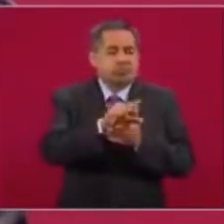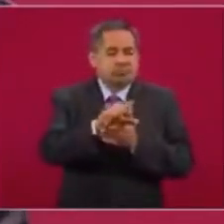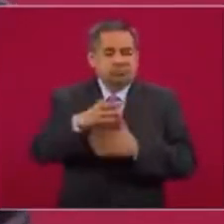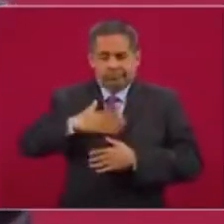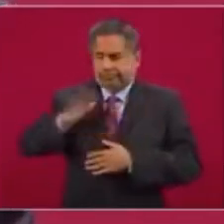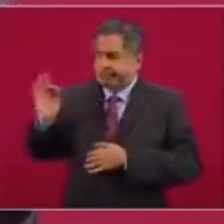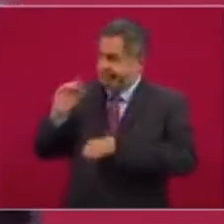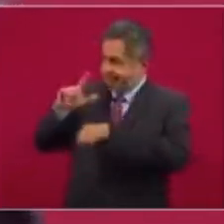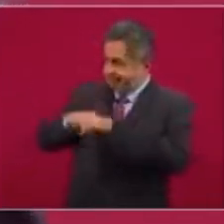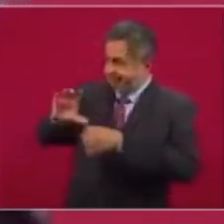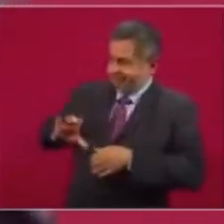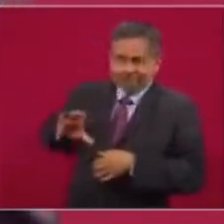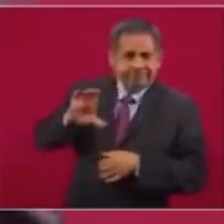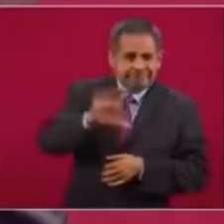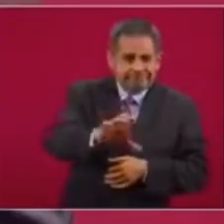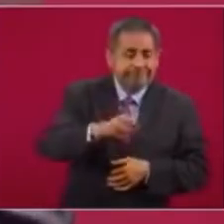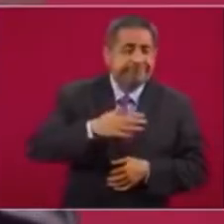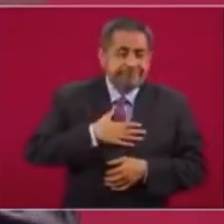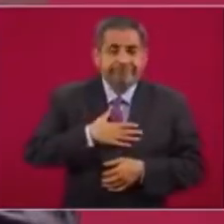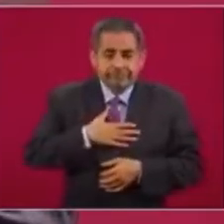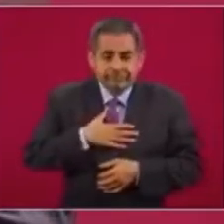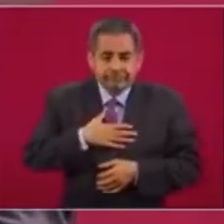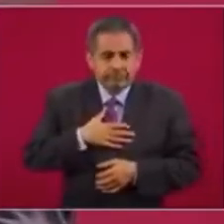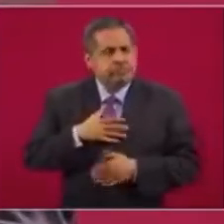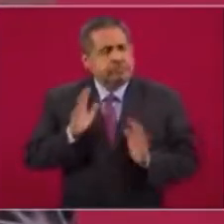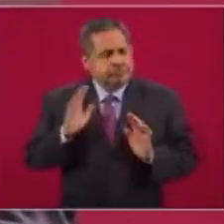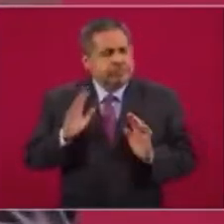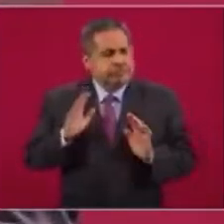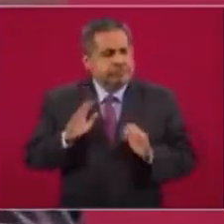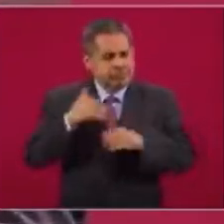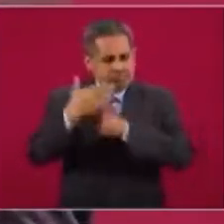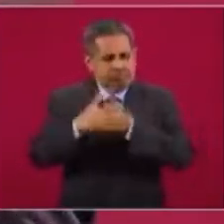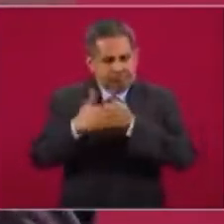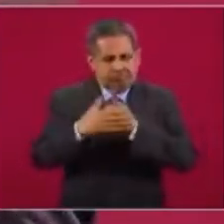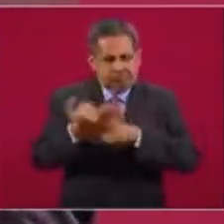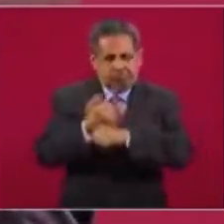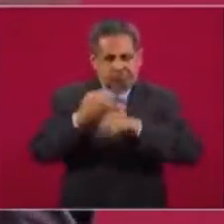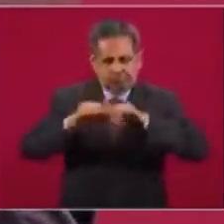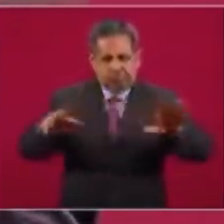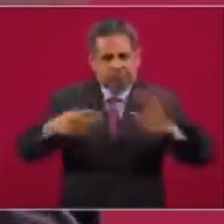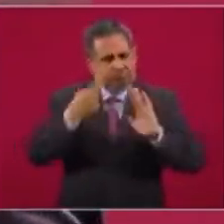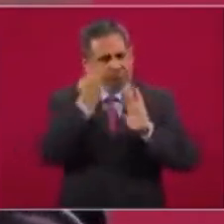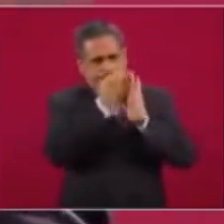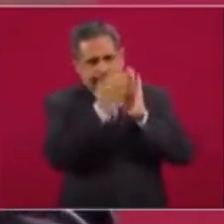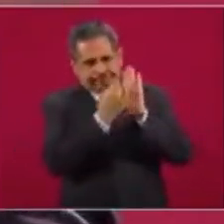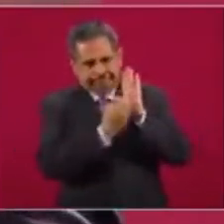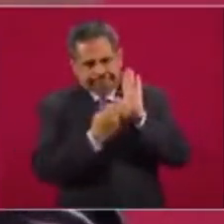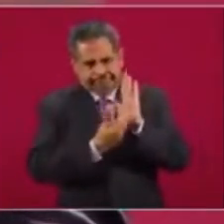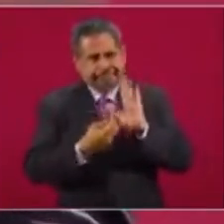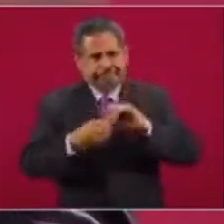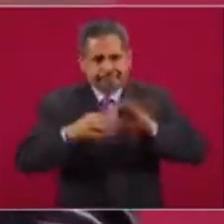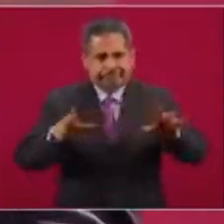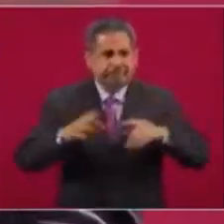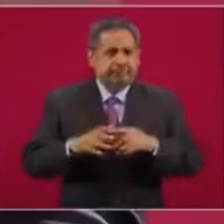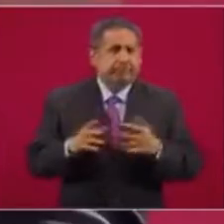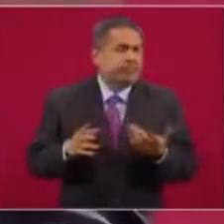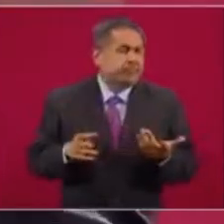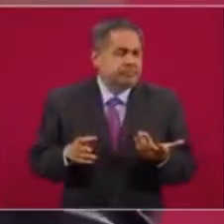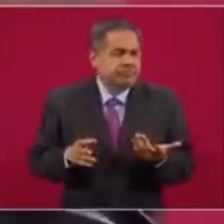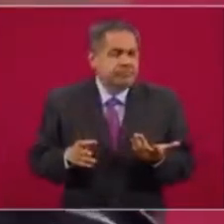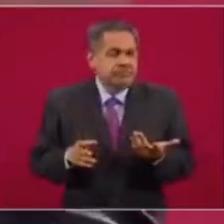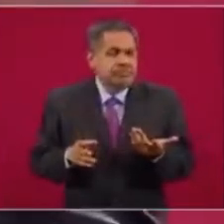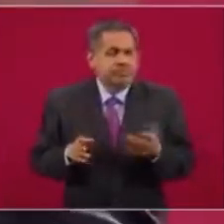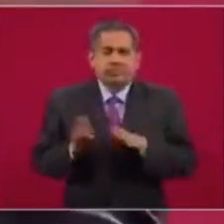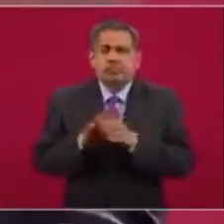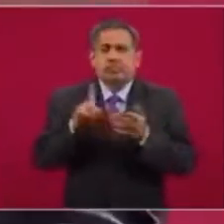federación, pero voy a informarles de todo lo que